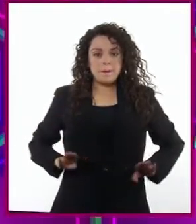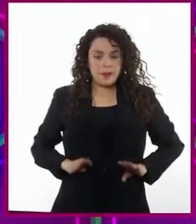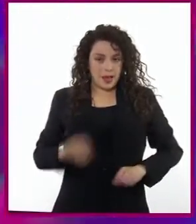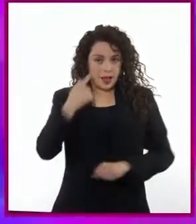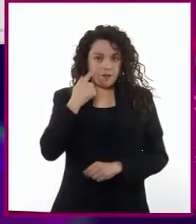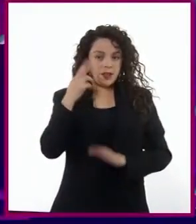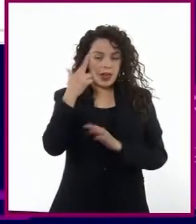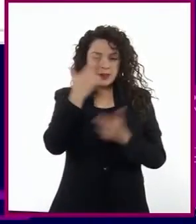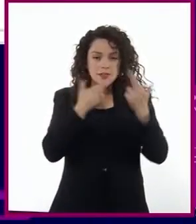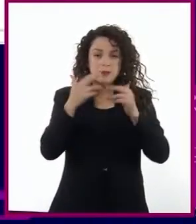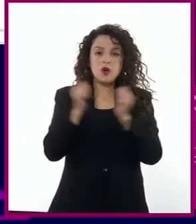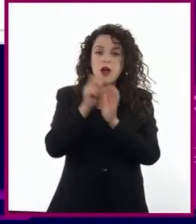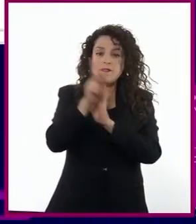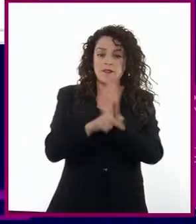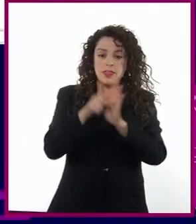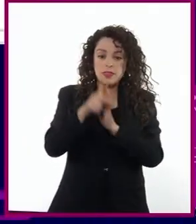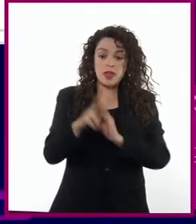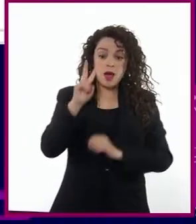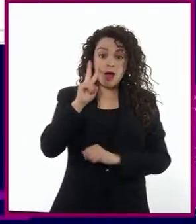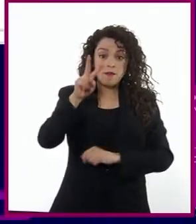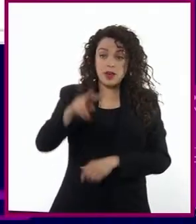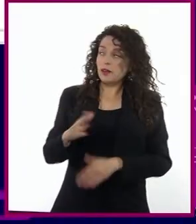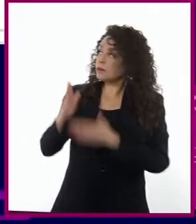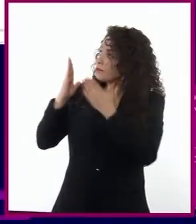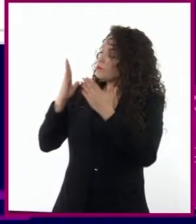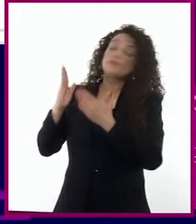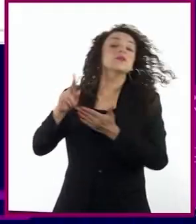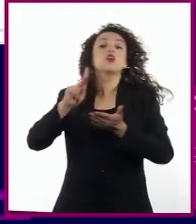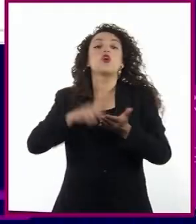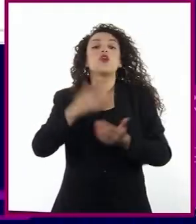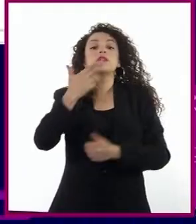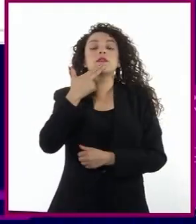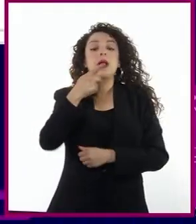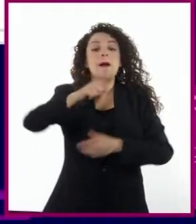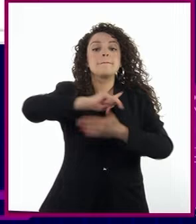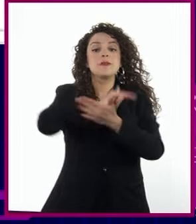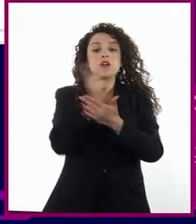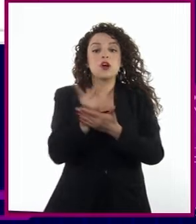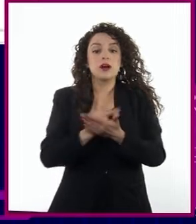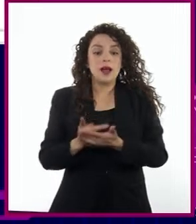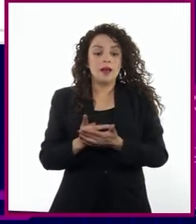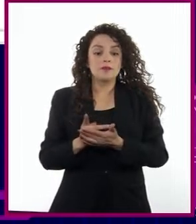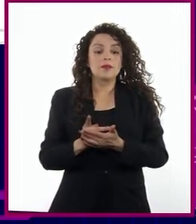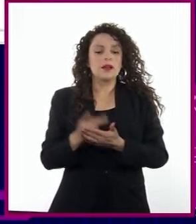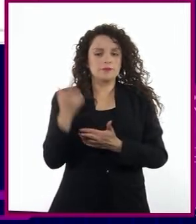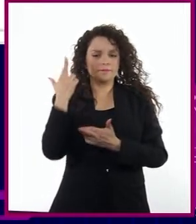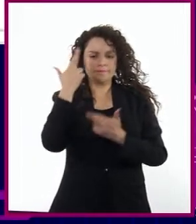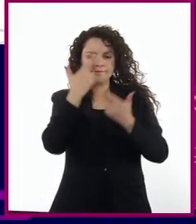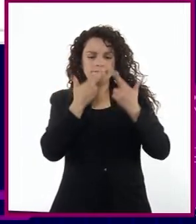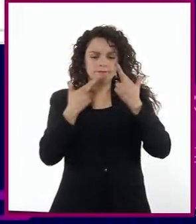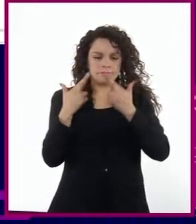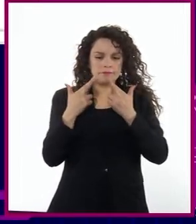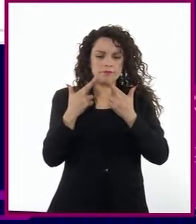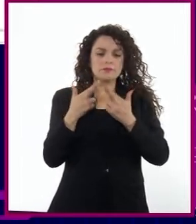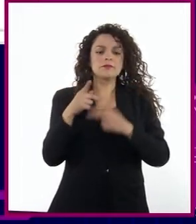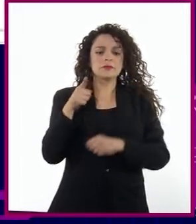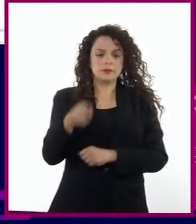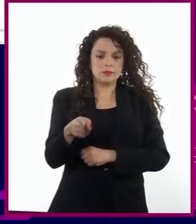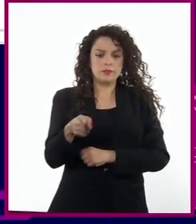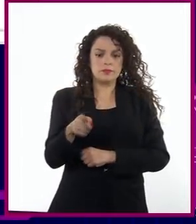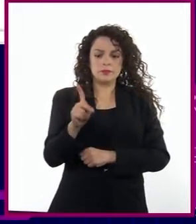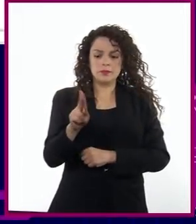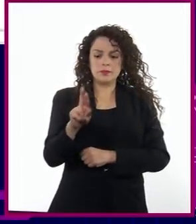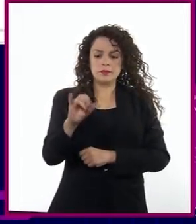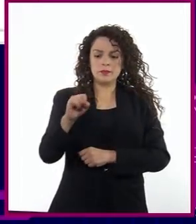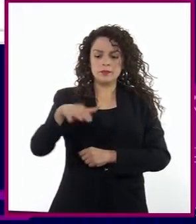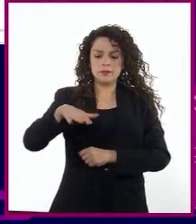video. Utilizando nuevamente el programa de geometría dinámica, revisamos entonces que el prisma rectangular tiene